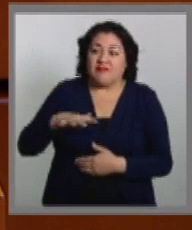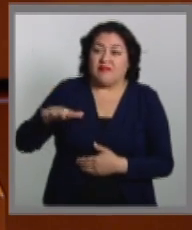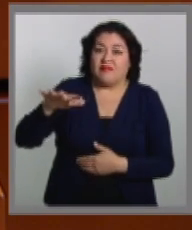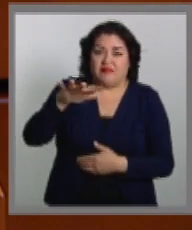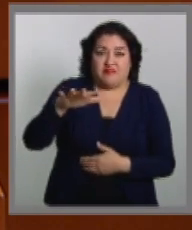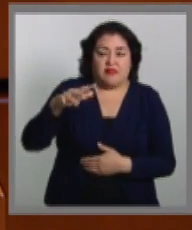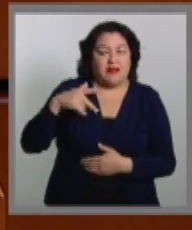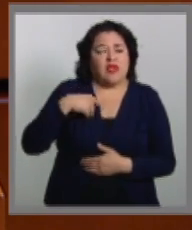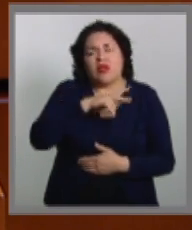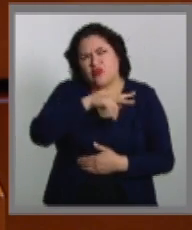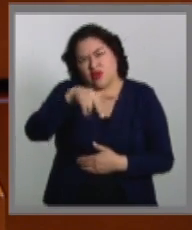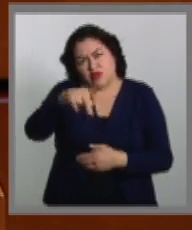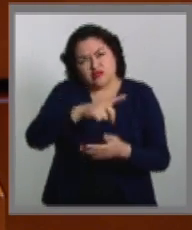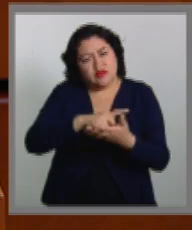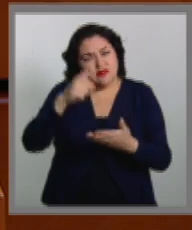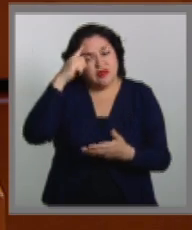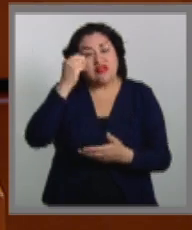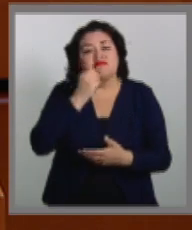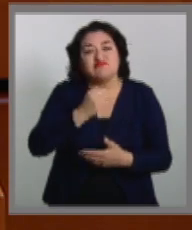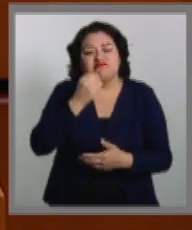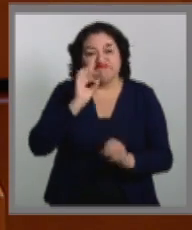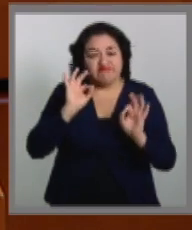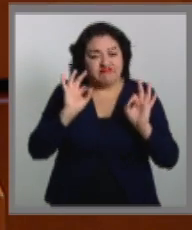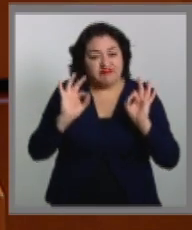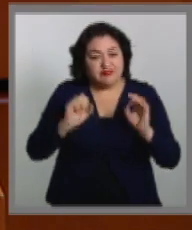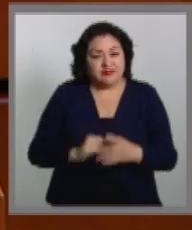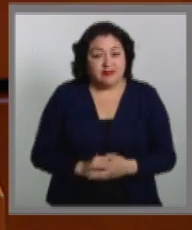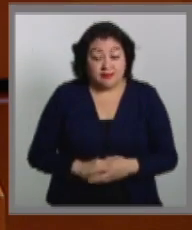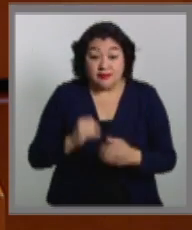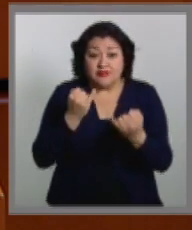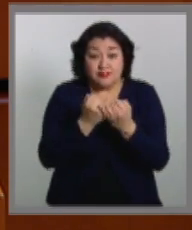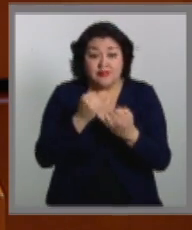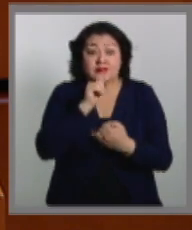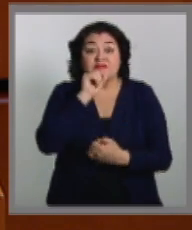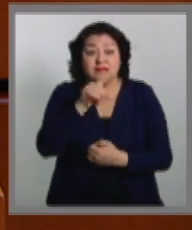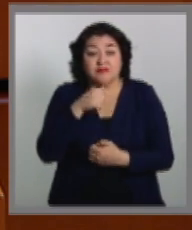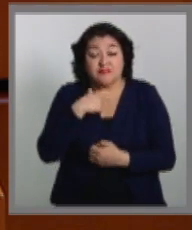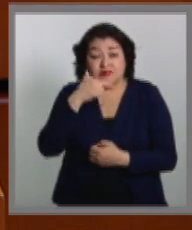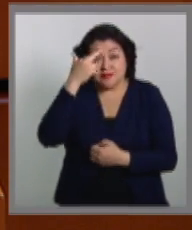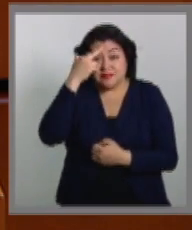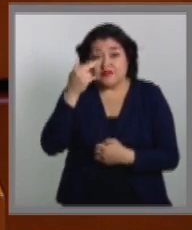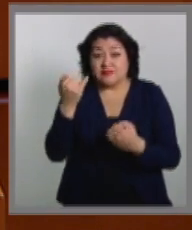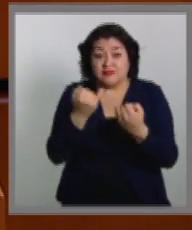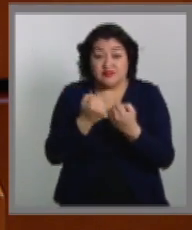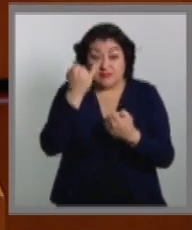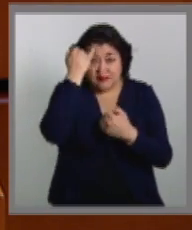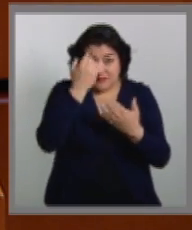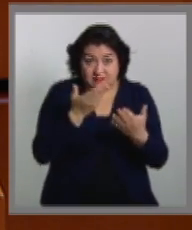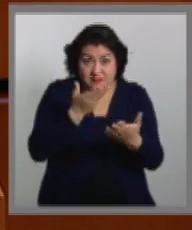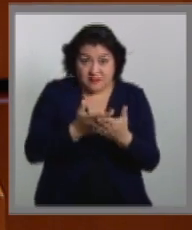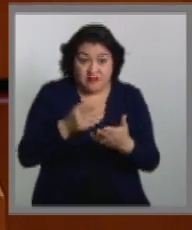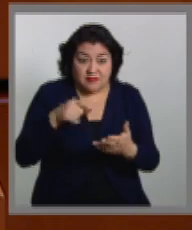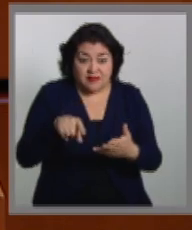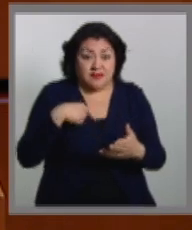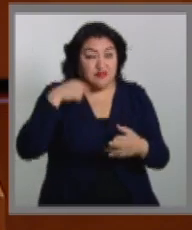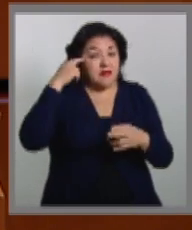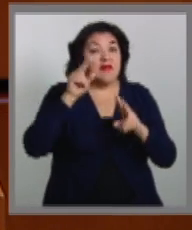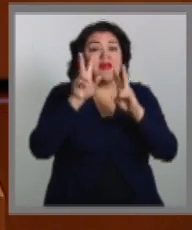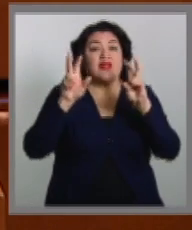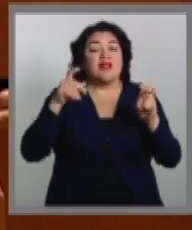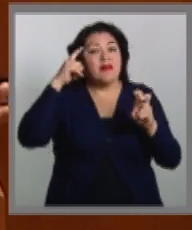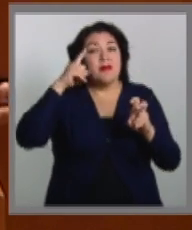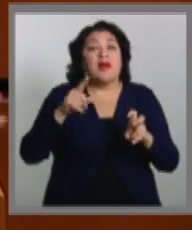alimentación. Viene incluso impulsada por el Frente Parlamentario contra el Hambre,